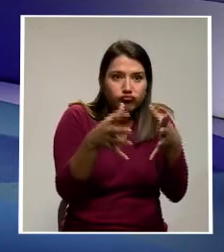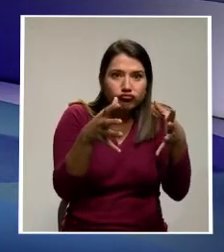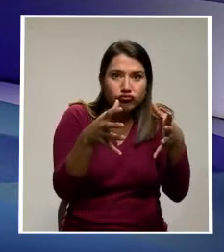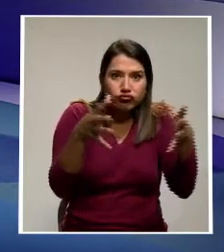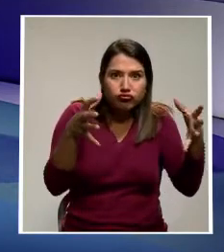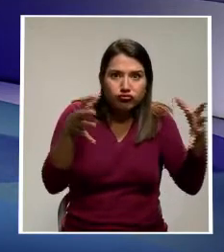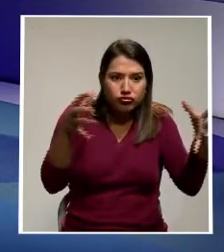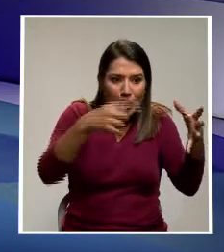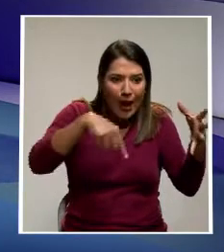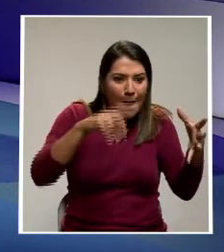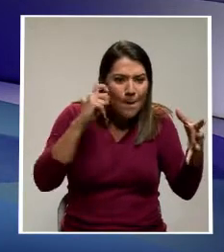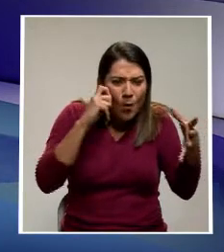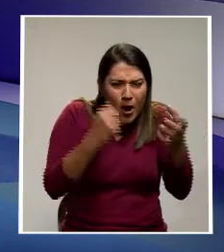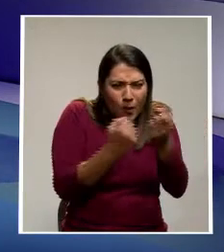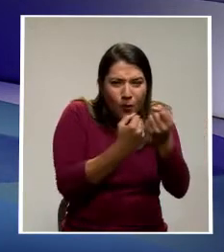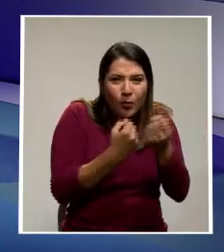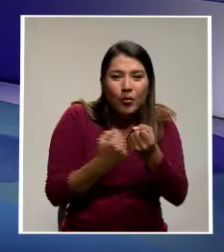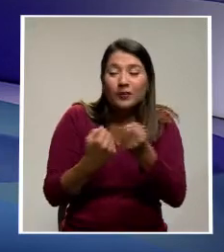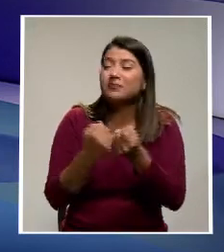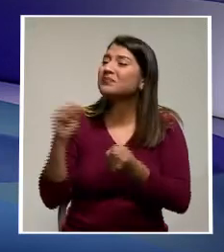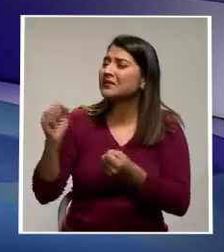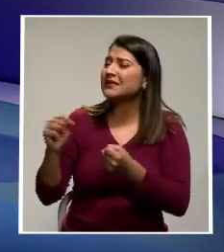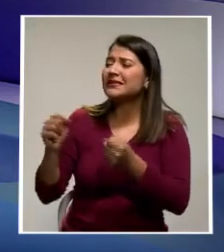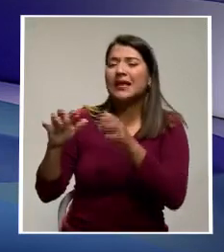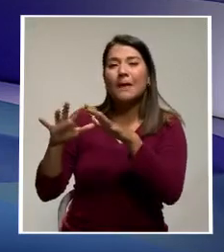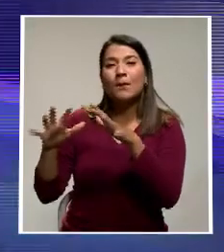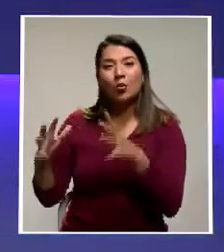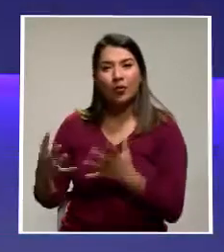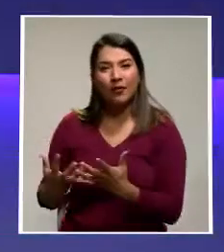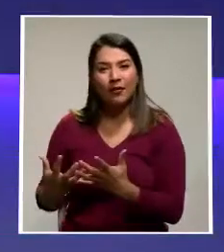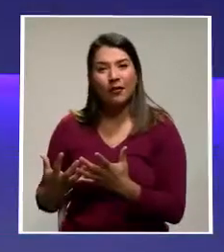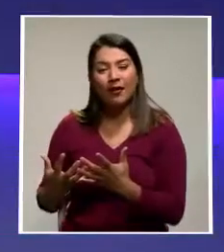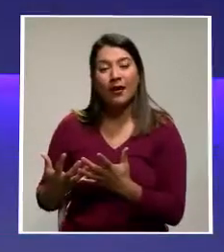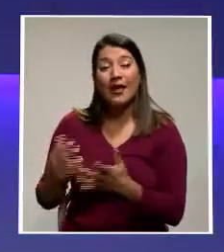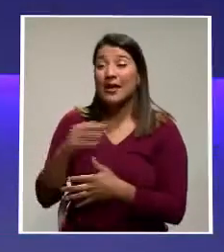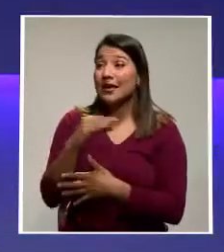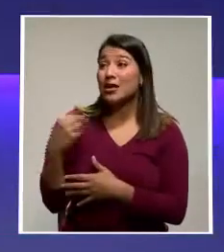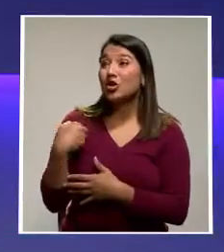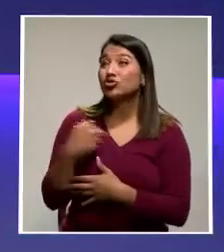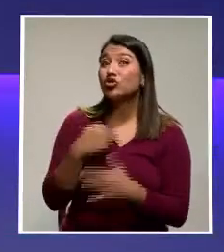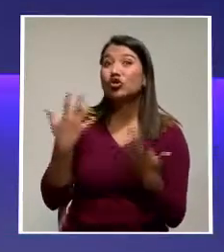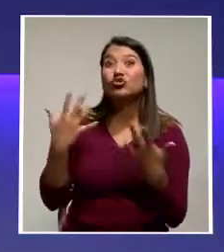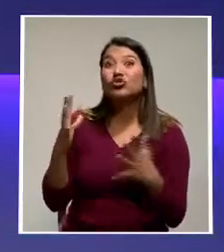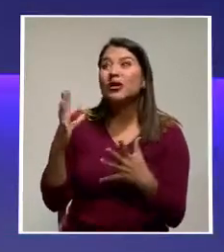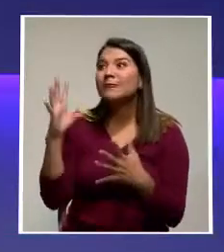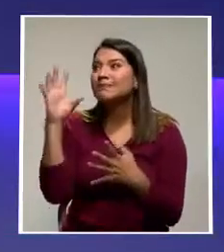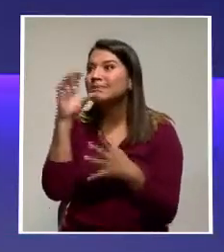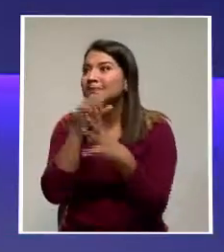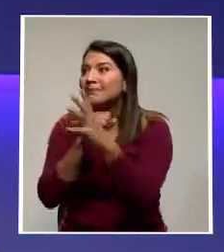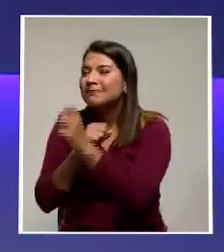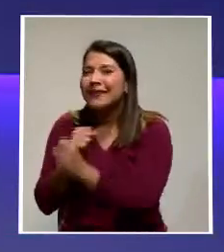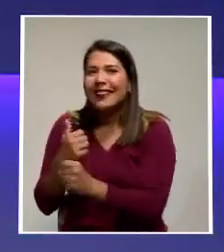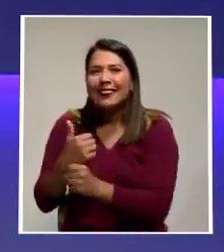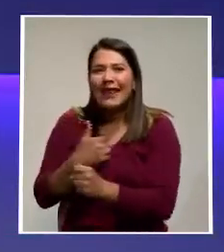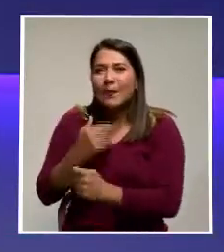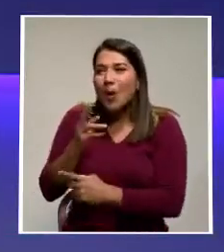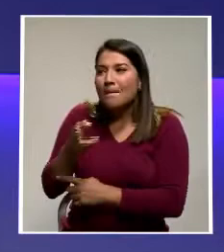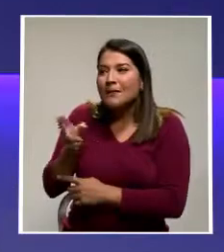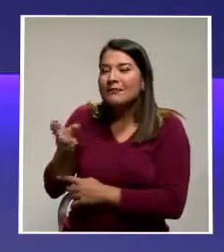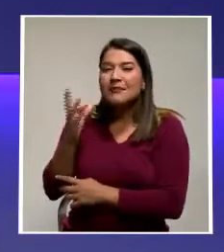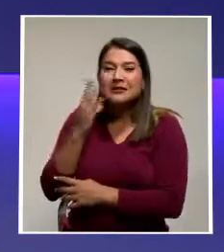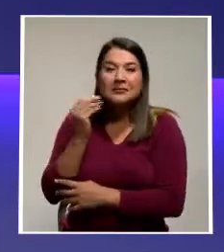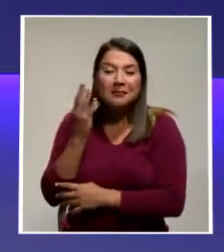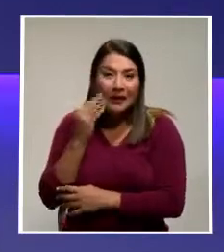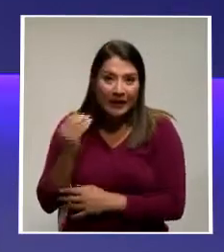escritura. Es mundial y es que hemos descubierto las experiencias compartidas, es decir, sabemos que todas pasamos